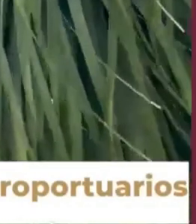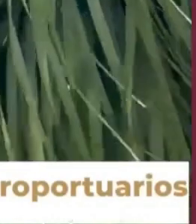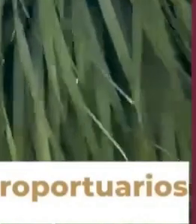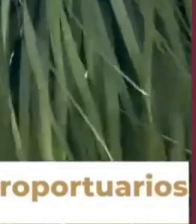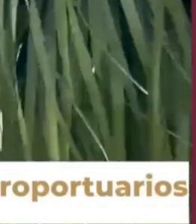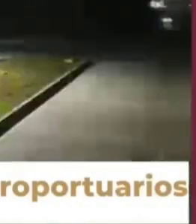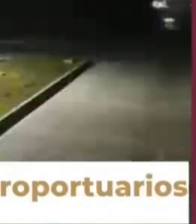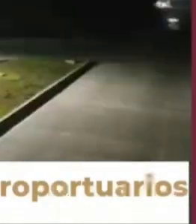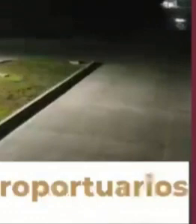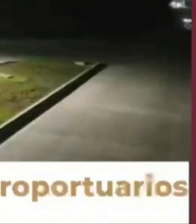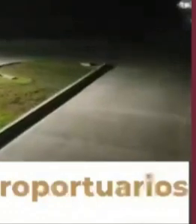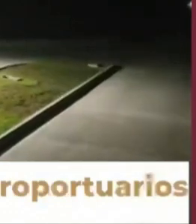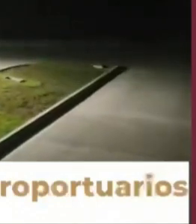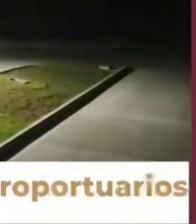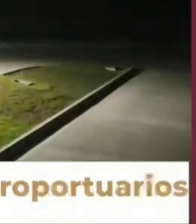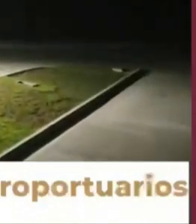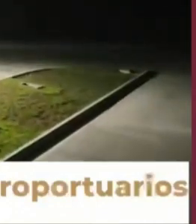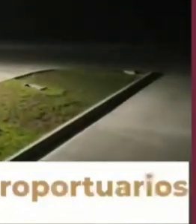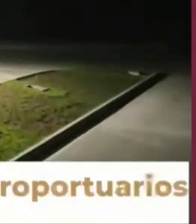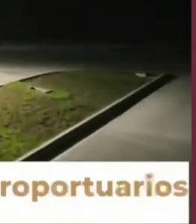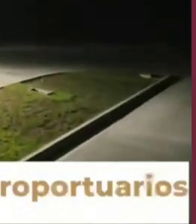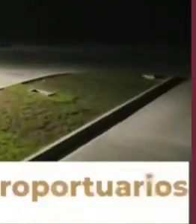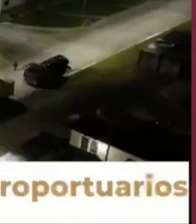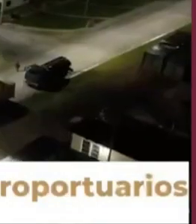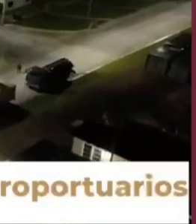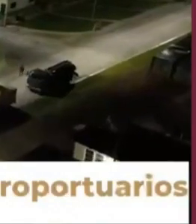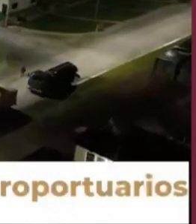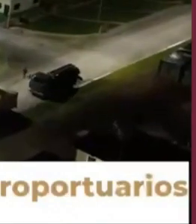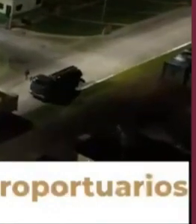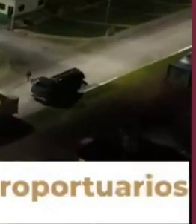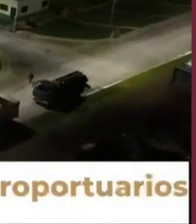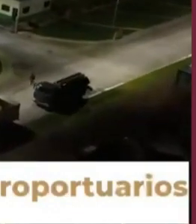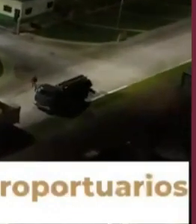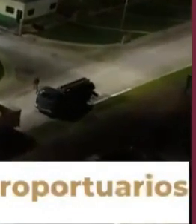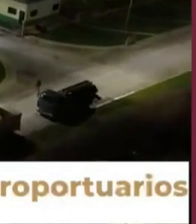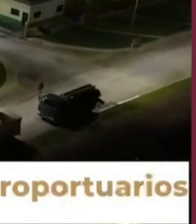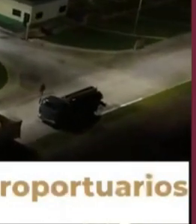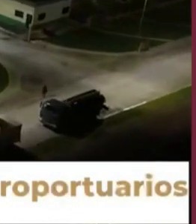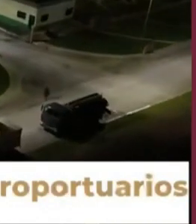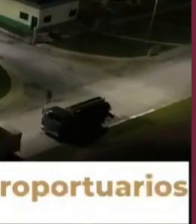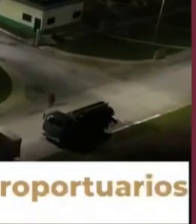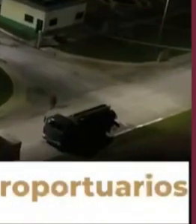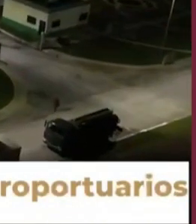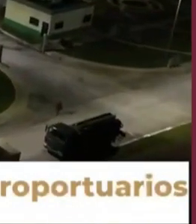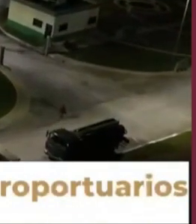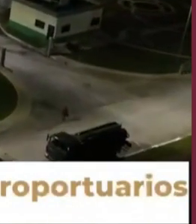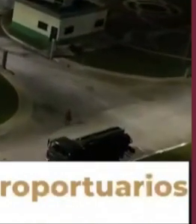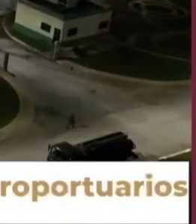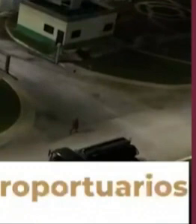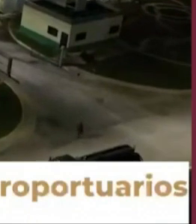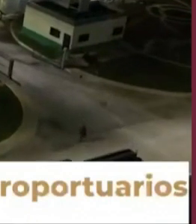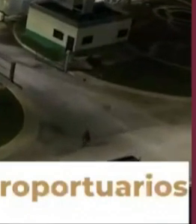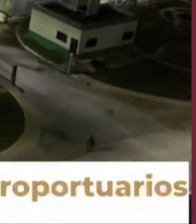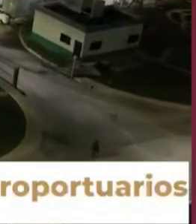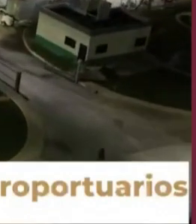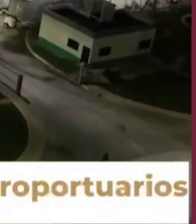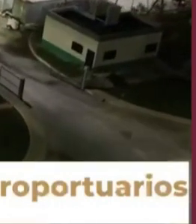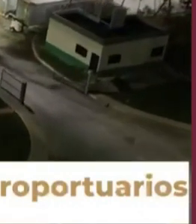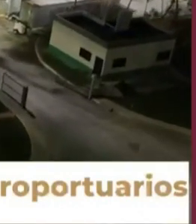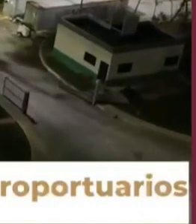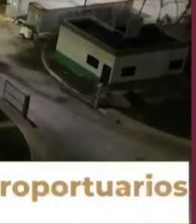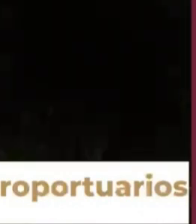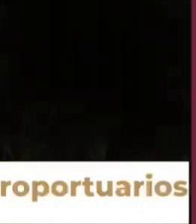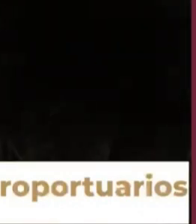fauna. 2 gasolineras, pozos de agua, plantas de potabilización y tanques de almacenamiento de agua, plantas de